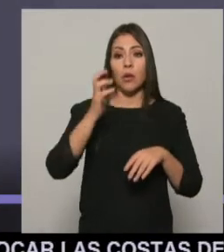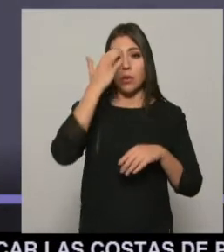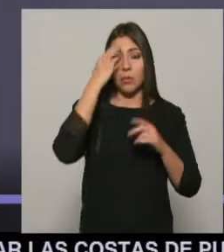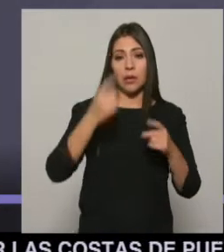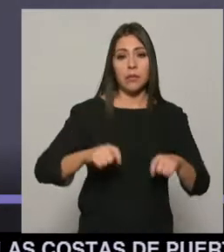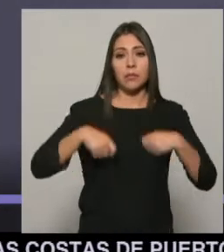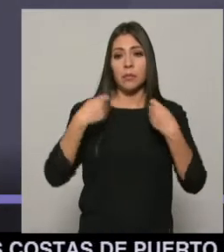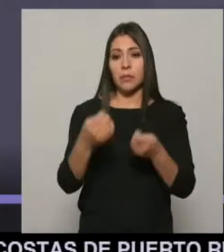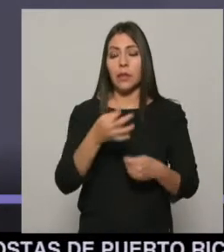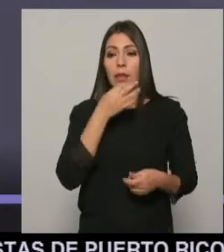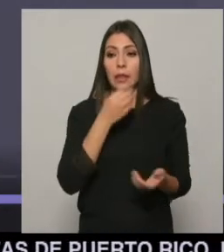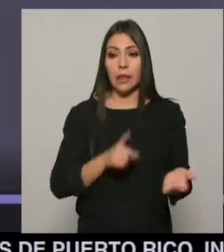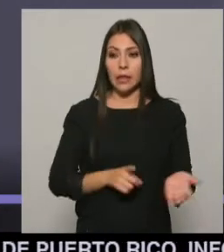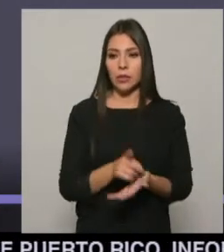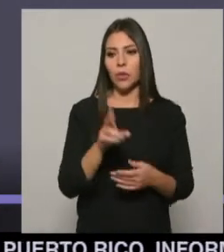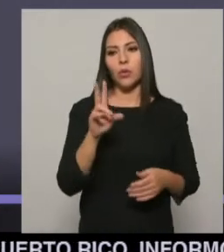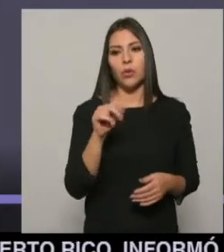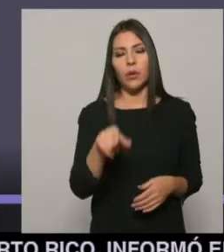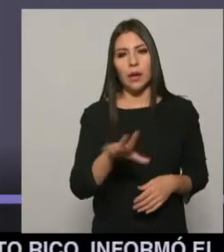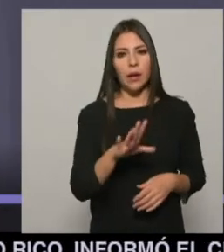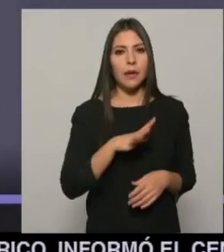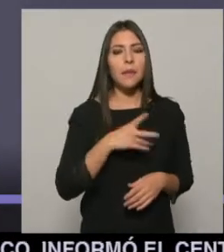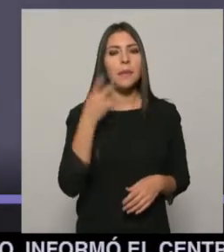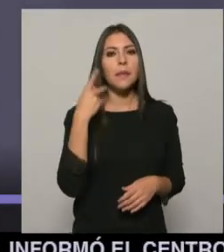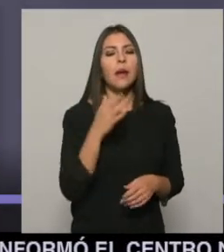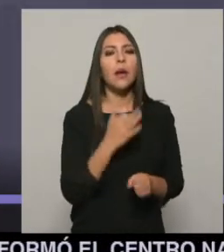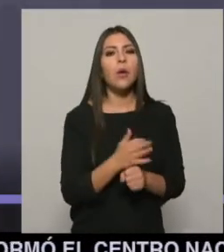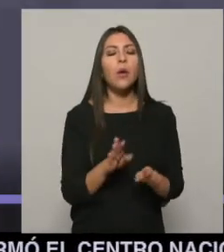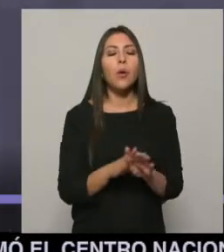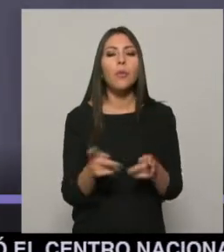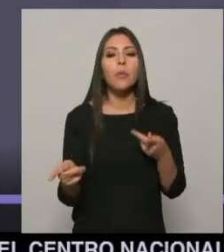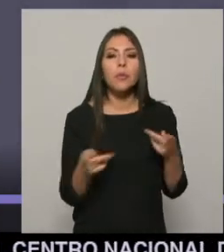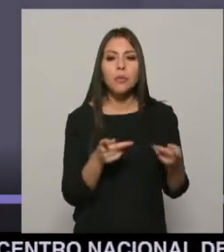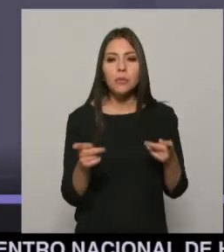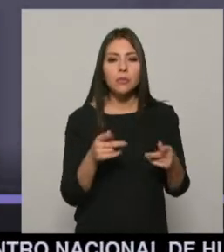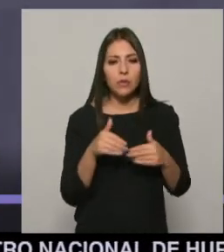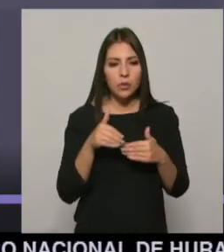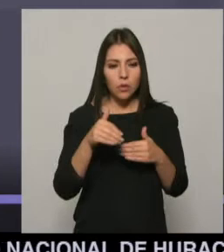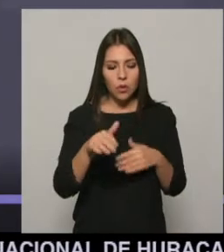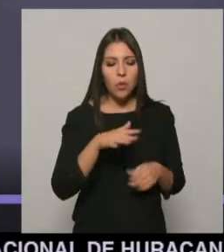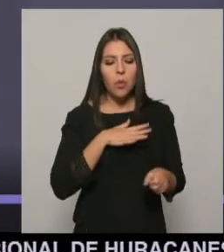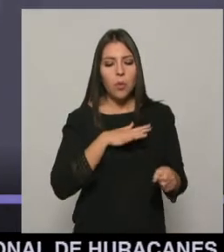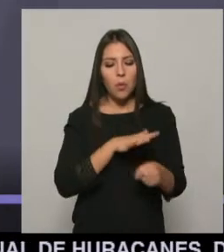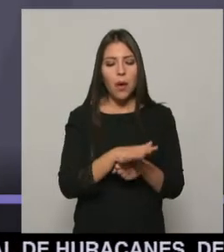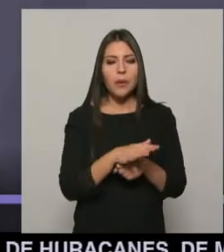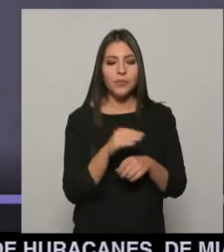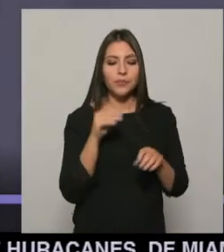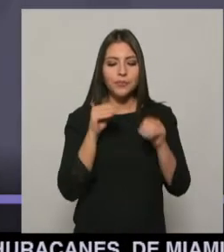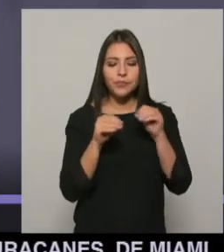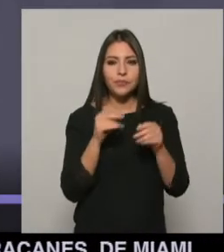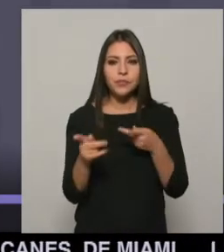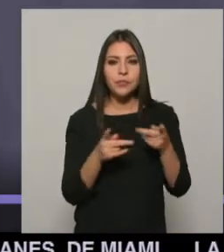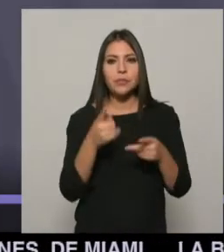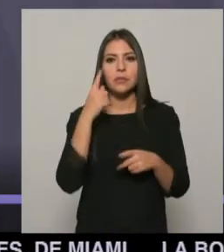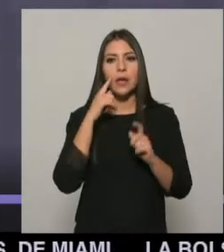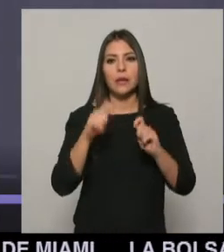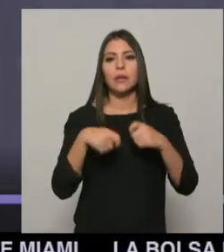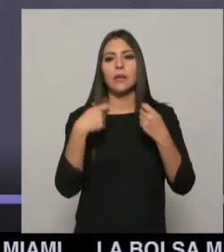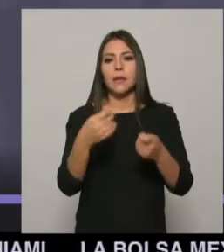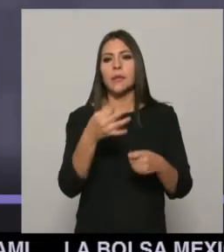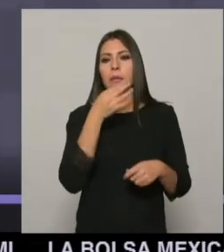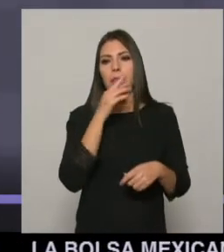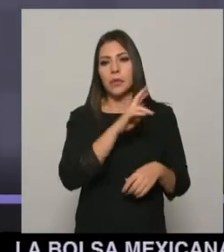porque esa es una figura jurídica que ya existe. Estamos en el diseño de cuál va a ser la figura que vamos a instrumentar para poder reconocer